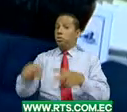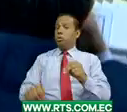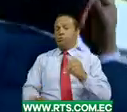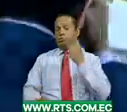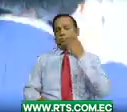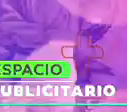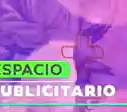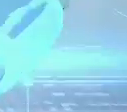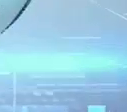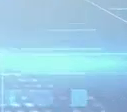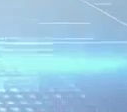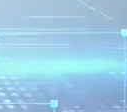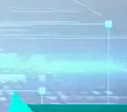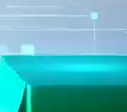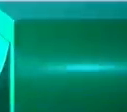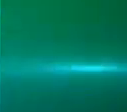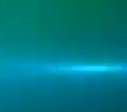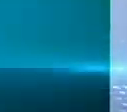Héctor Romero.